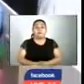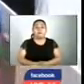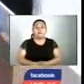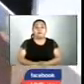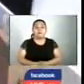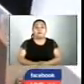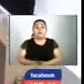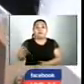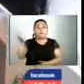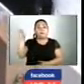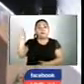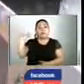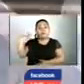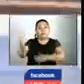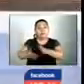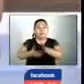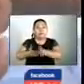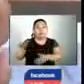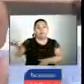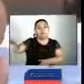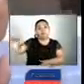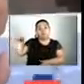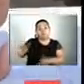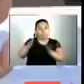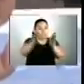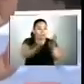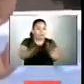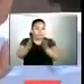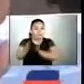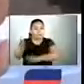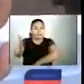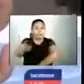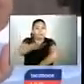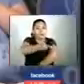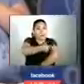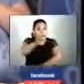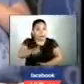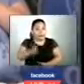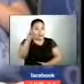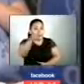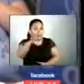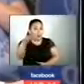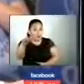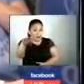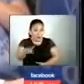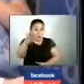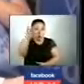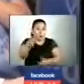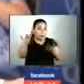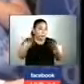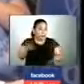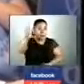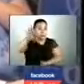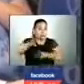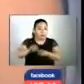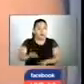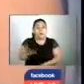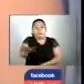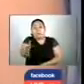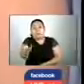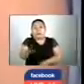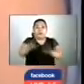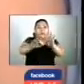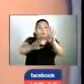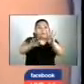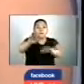Desde marzo que se inició con el esquema de vacunación anti-COVID-19 en el país, a la fecha ya se les aplicó el fármaco a cerca de